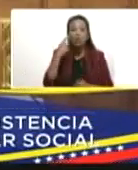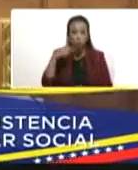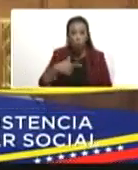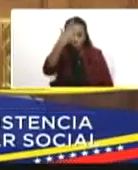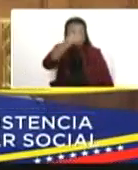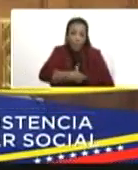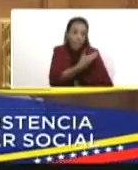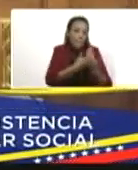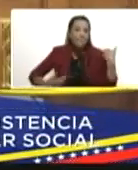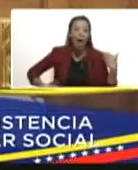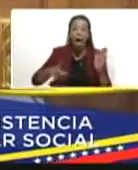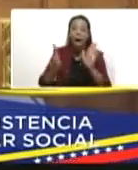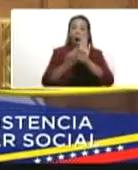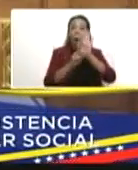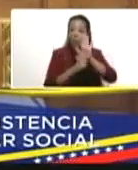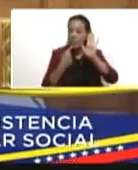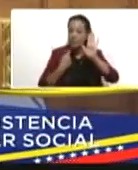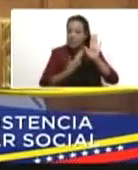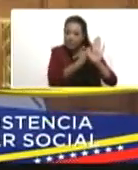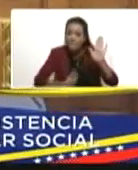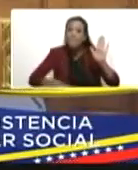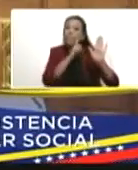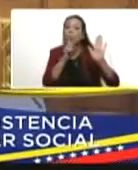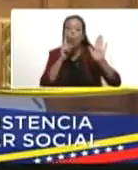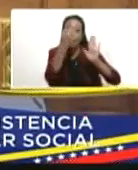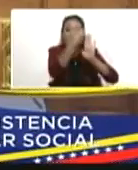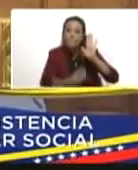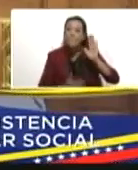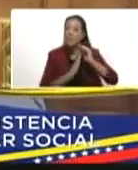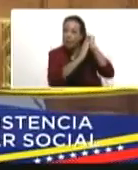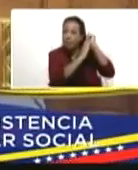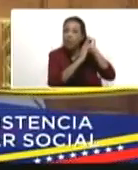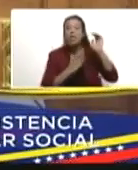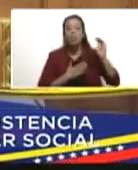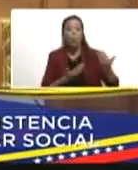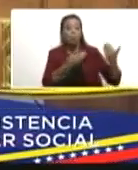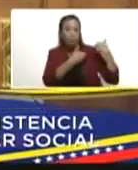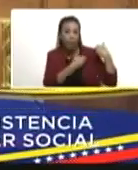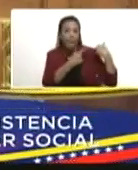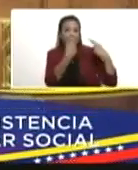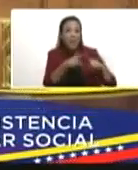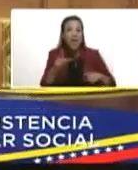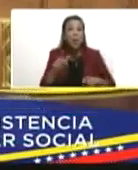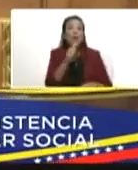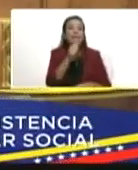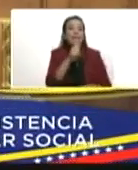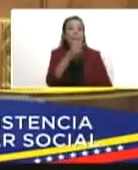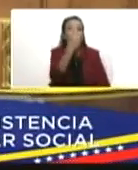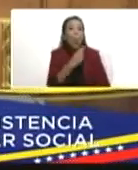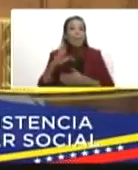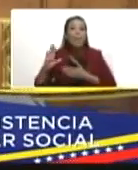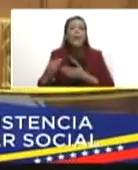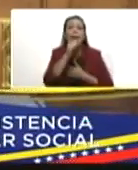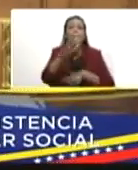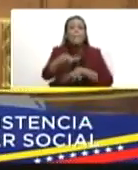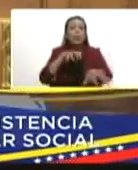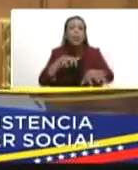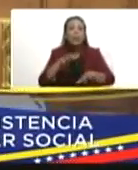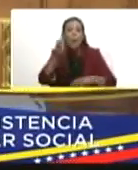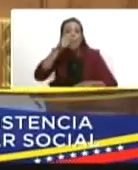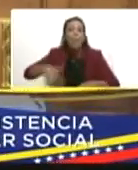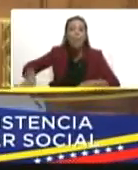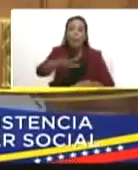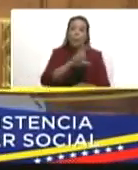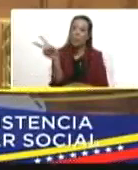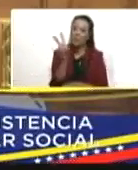papel y lo cumplo plenamente ejerciendo mi liderazgo y mi jefatura pero aquí Quien cumple su gran papel es todo un